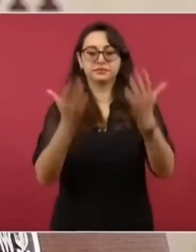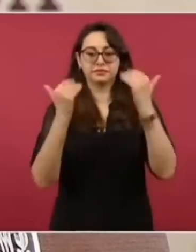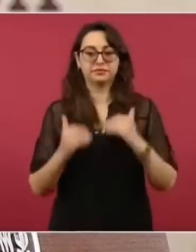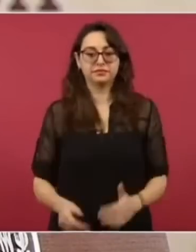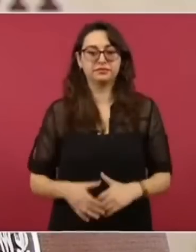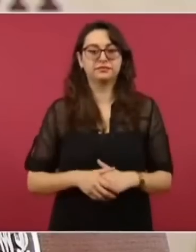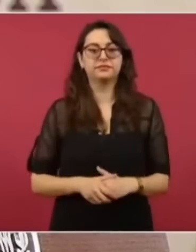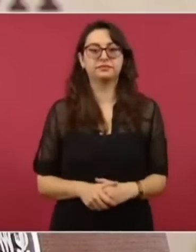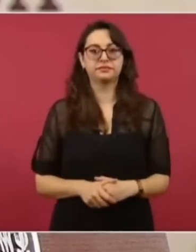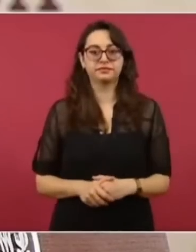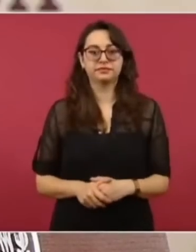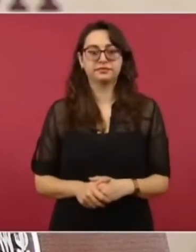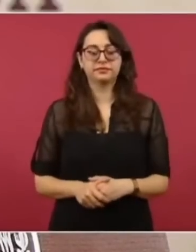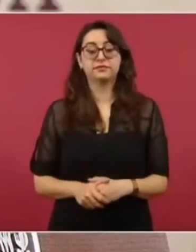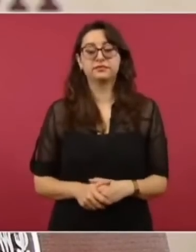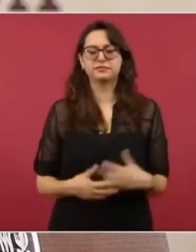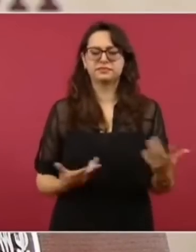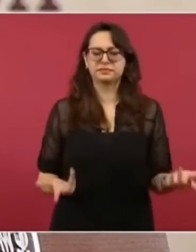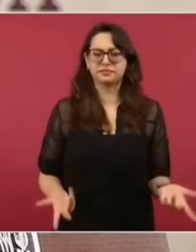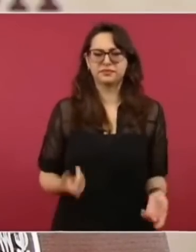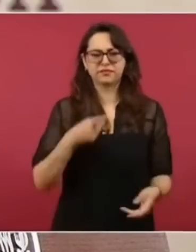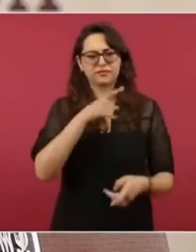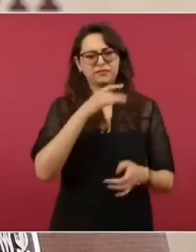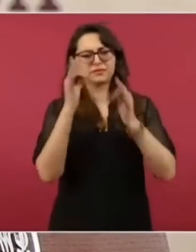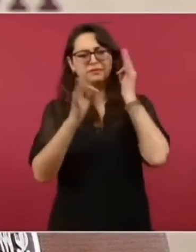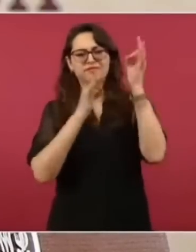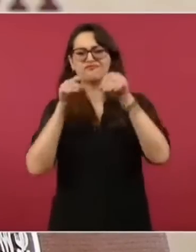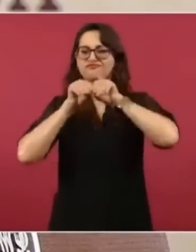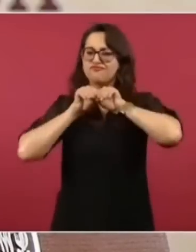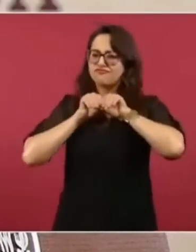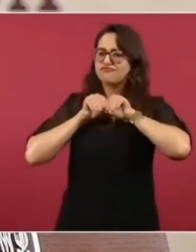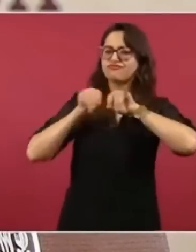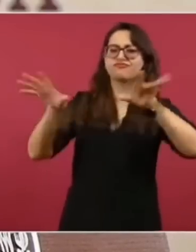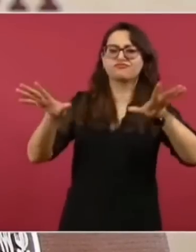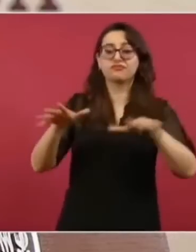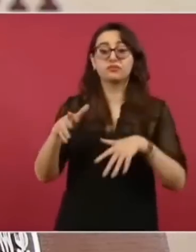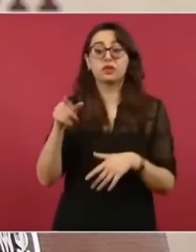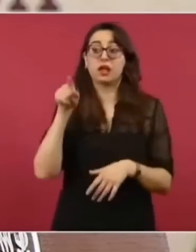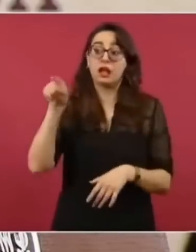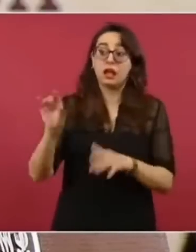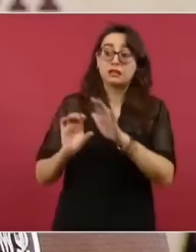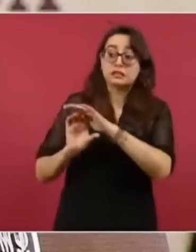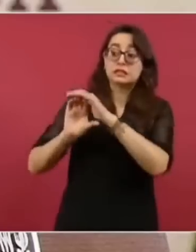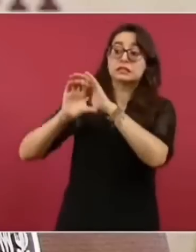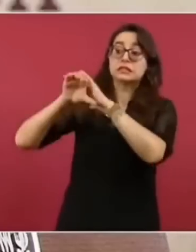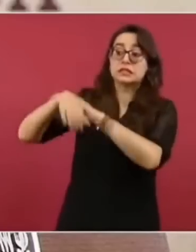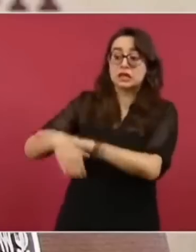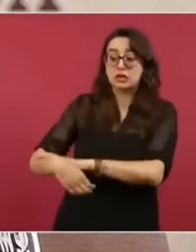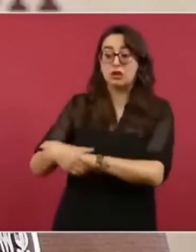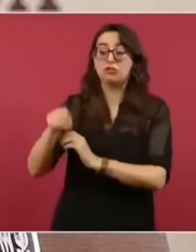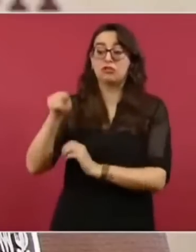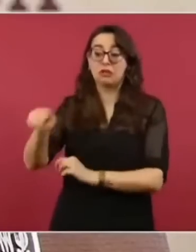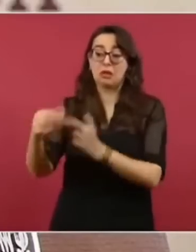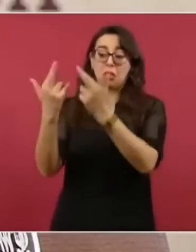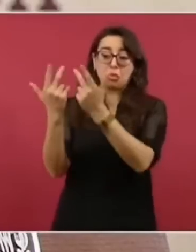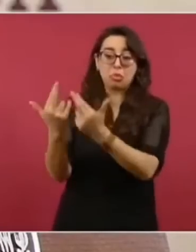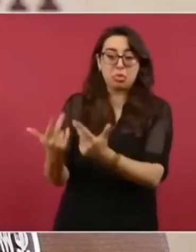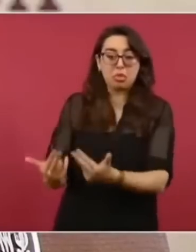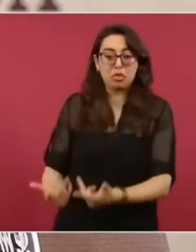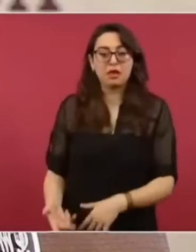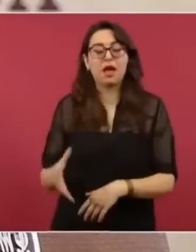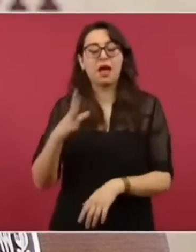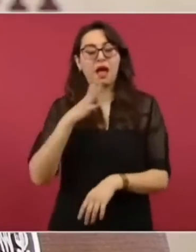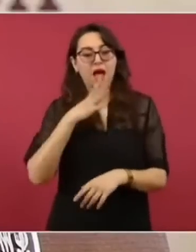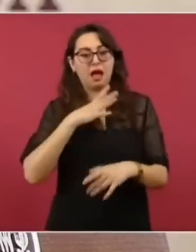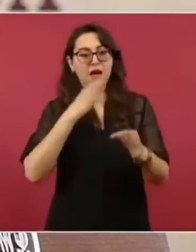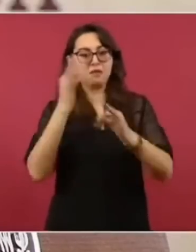Falso que exista destrucción del cenote Dama Blanca por construcción del Tren Maya. Medios de comunicación como Cuadratín, Eje